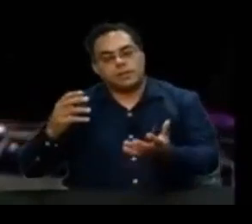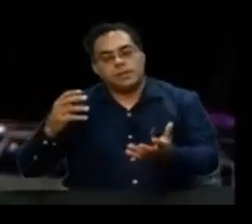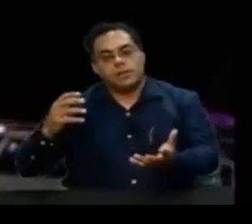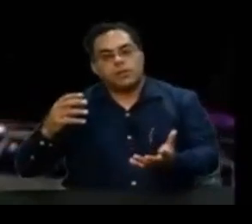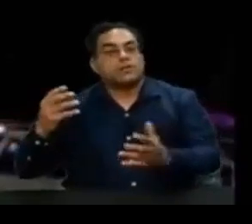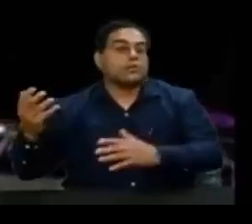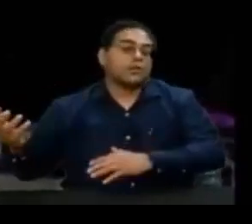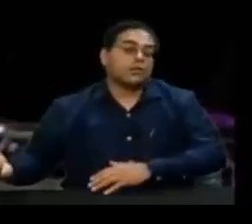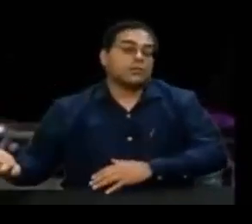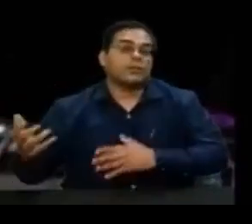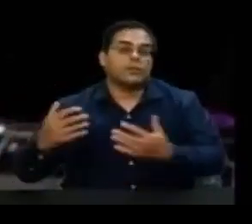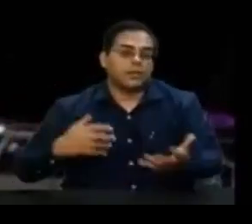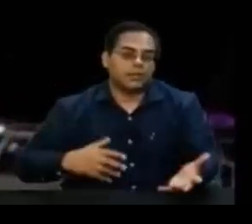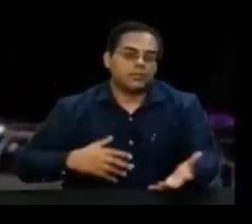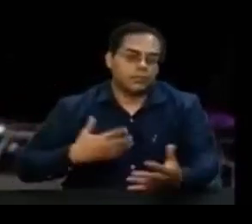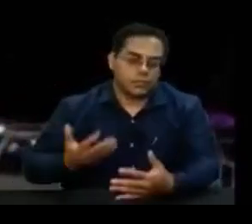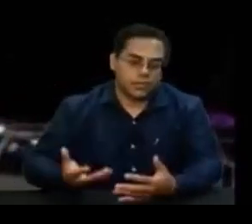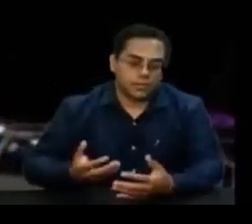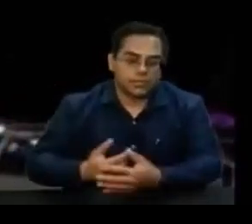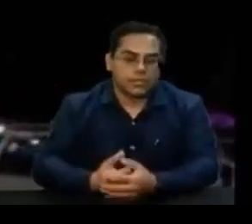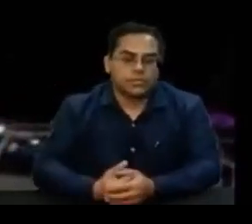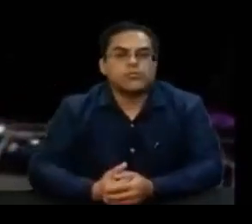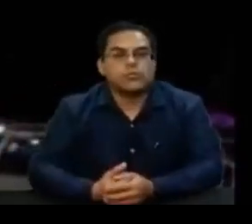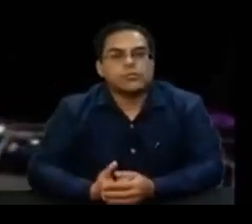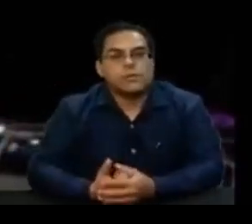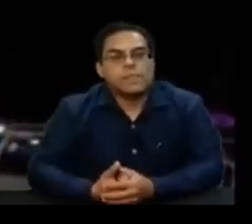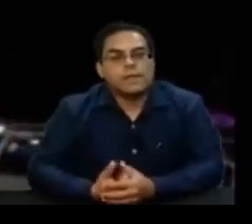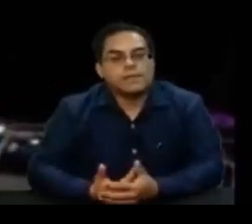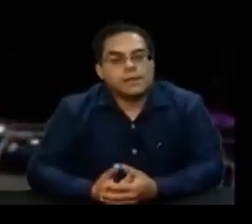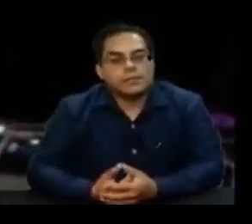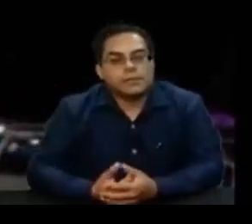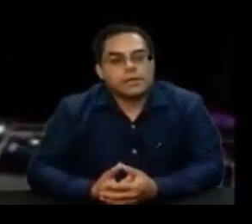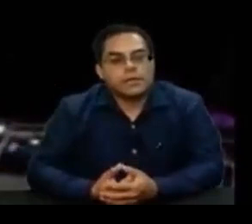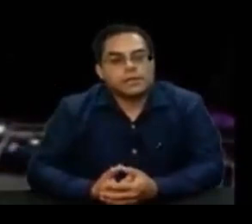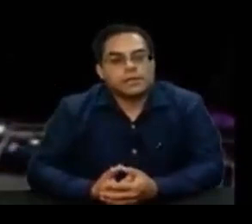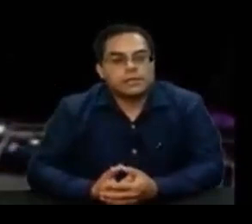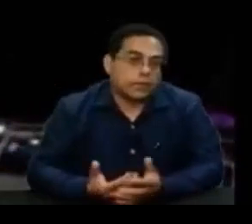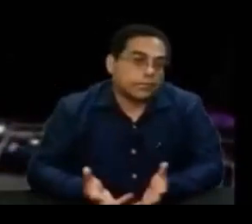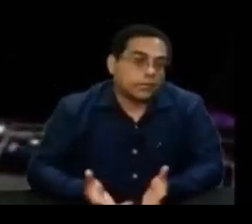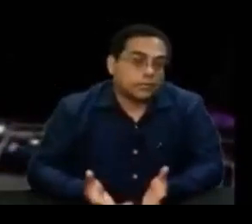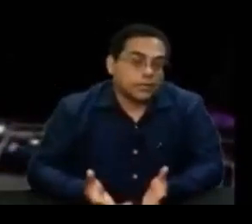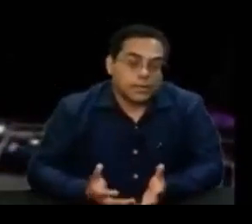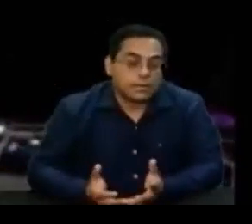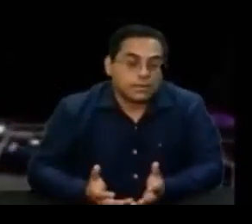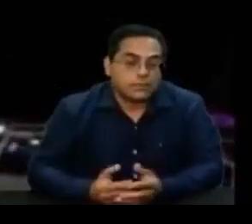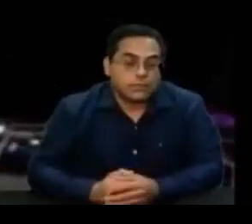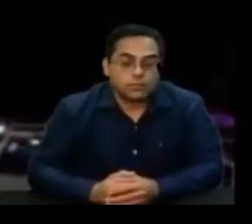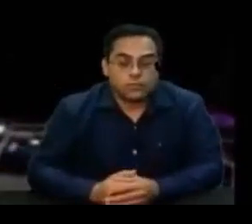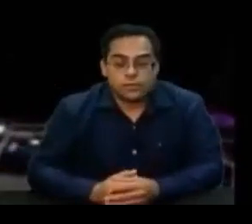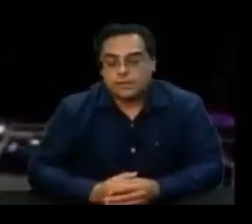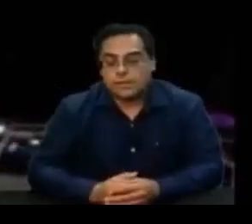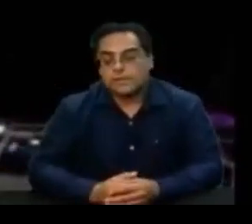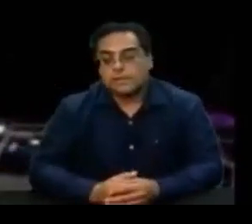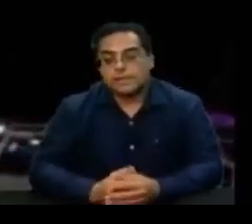de o lesiones de tejidos blandos y tejidos duros. Si hablamos de tejidos duros, sabemos que, bueno, las fracturas, que hay